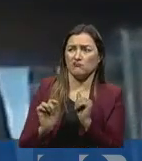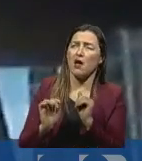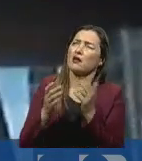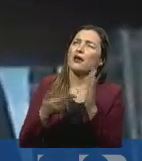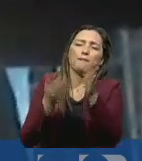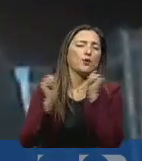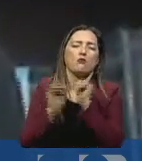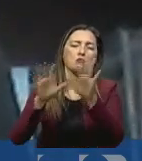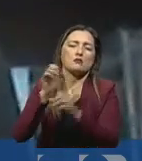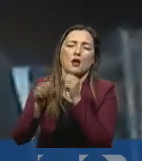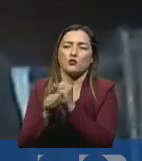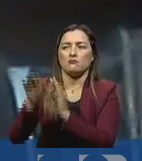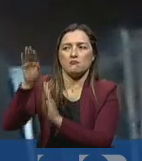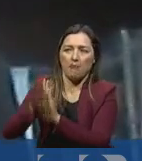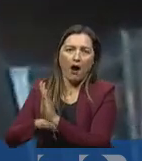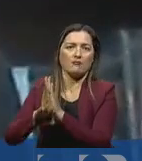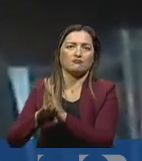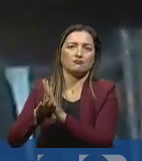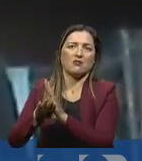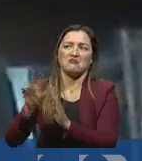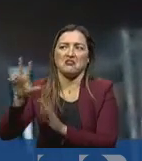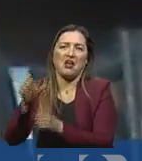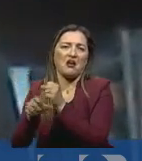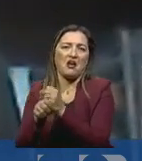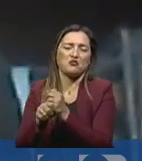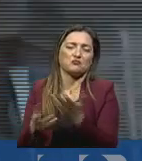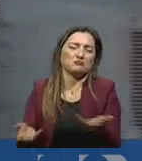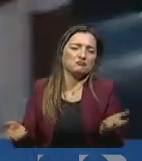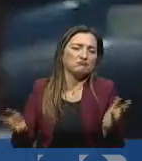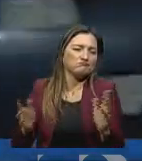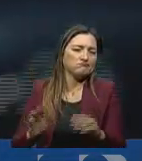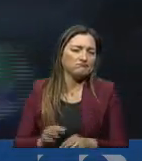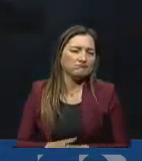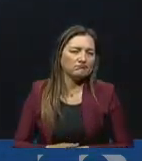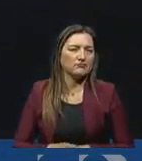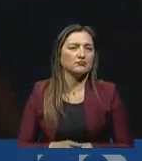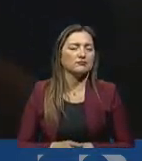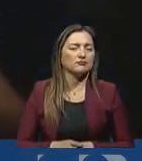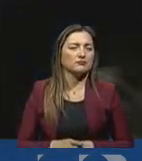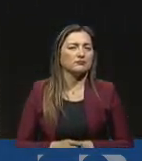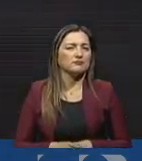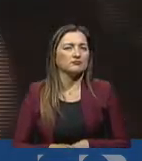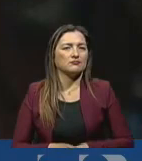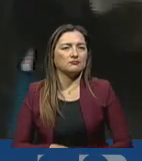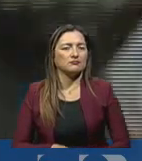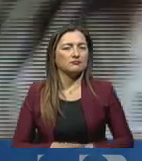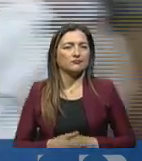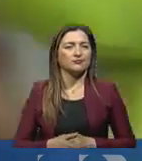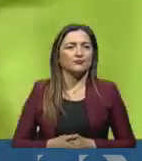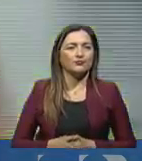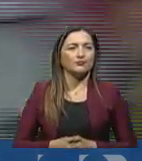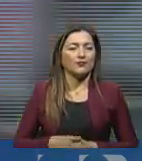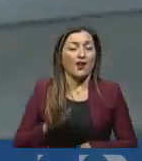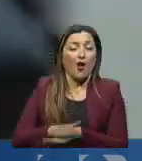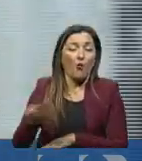imposición de penas mínimas e incluso apenas mínimas y reducidas es decir que en el hipotético caso de